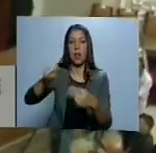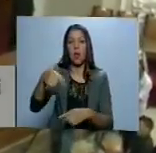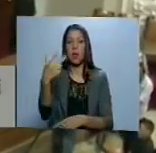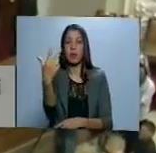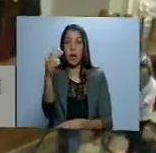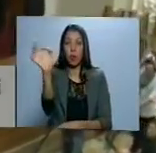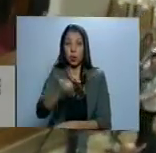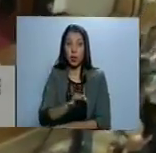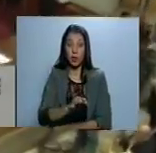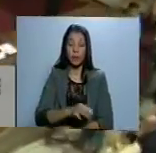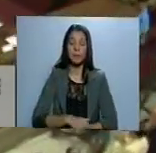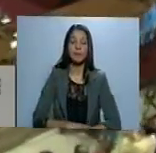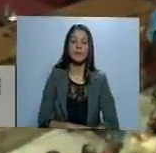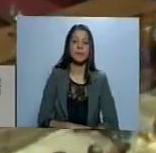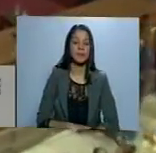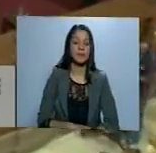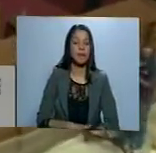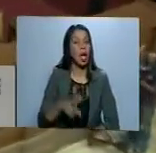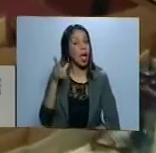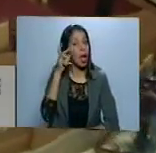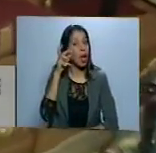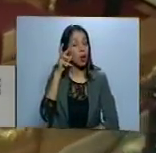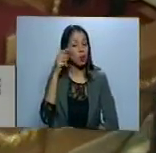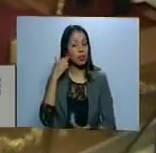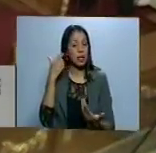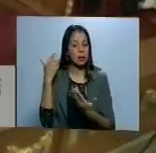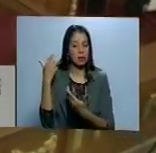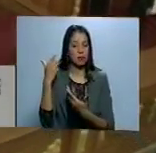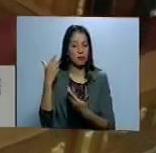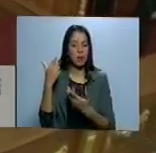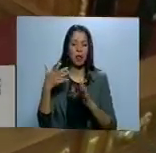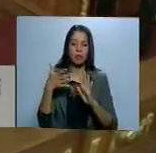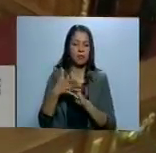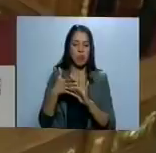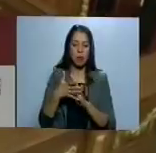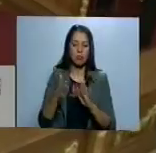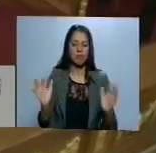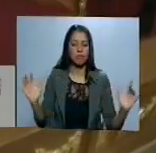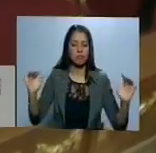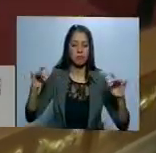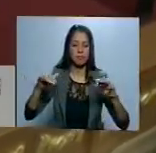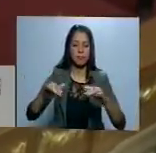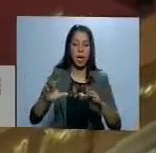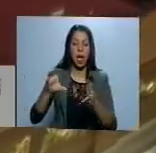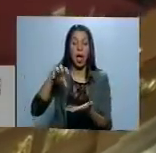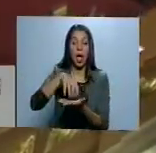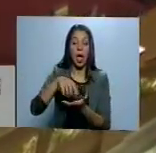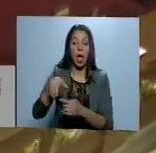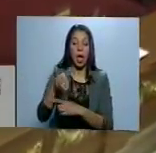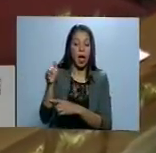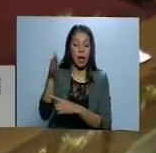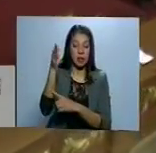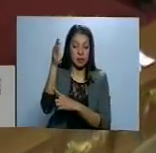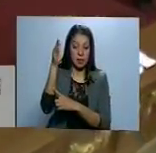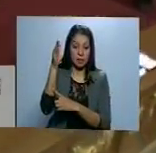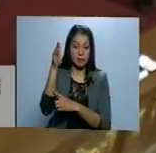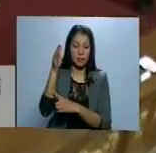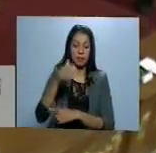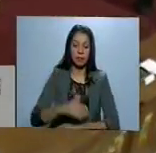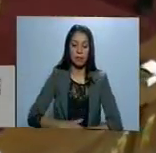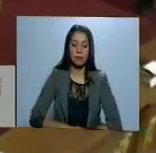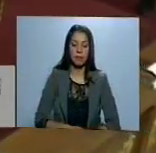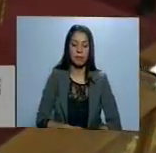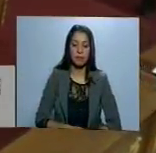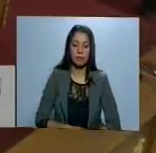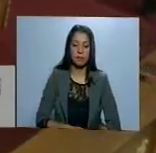57,3%. Seguimos escuchando parte de lo que a esa hora se desarrolla en la Asamblea Nacional Constituyente.